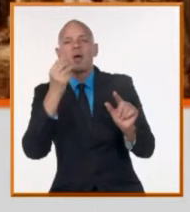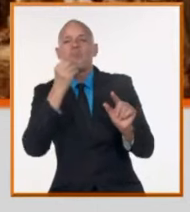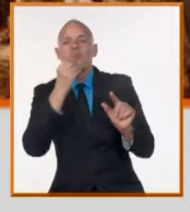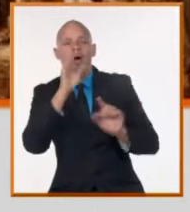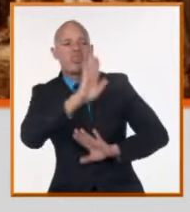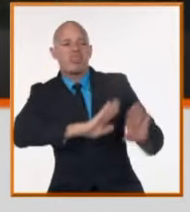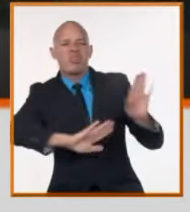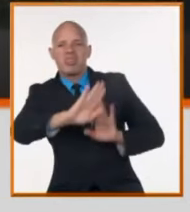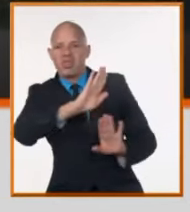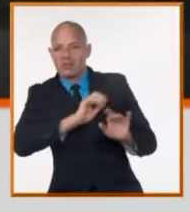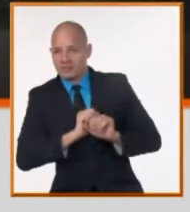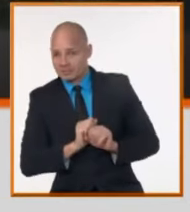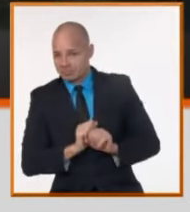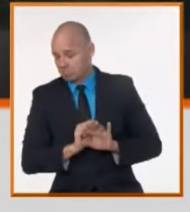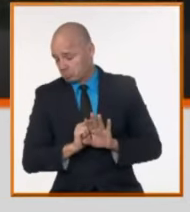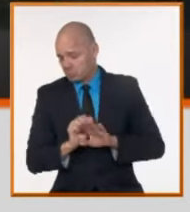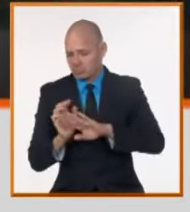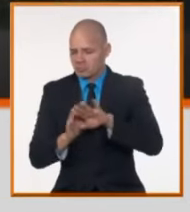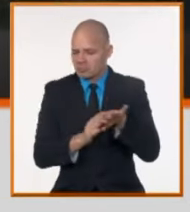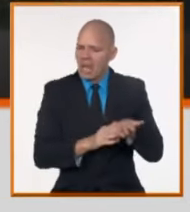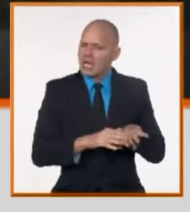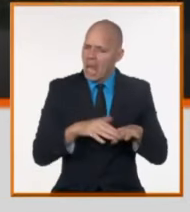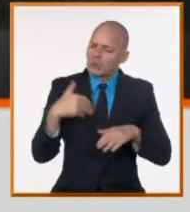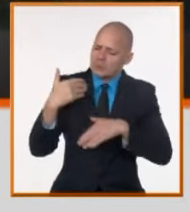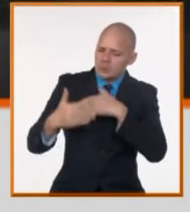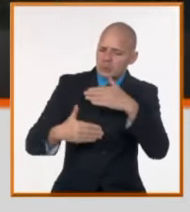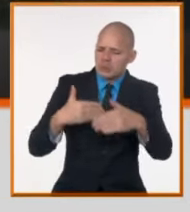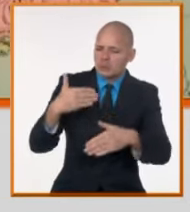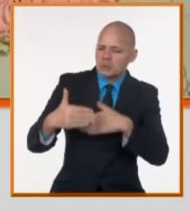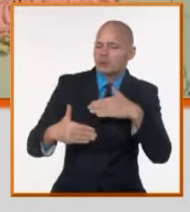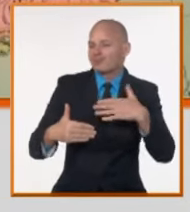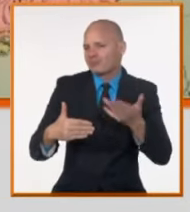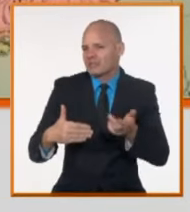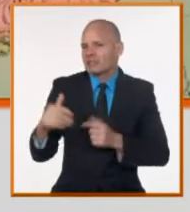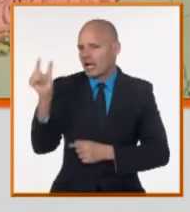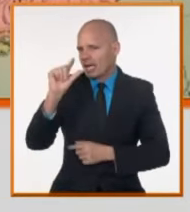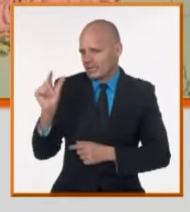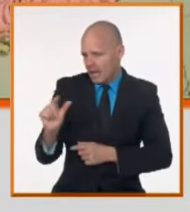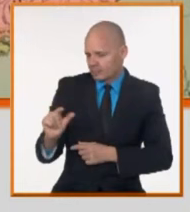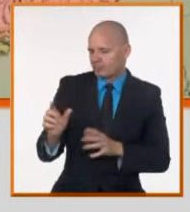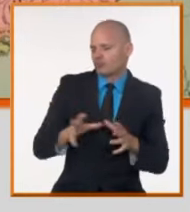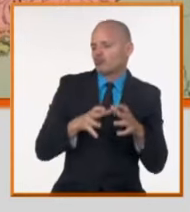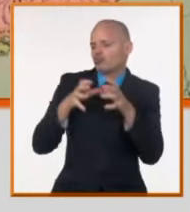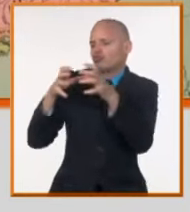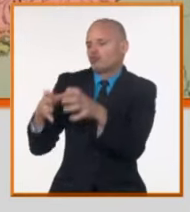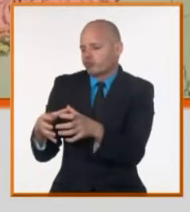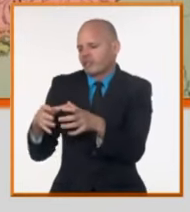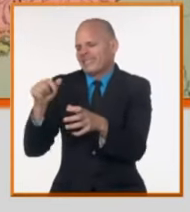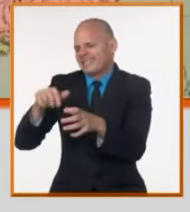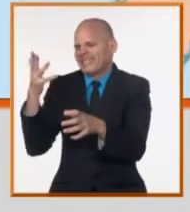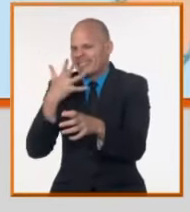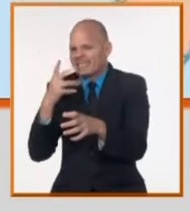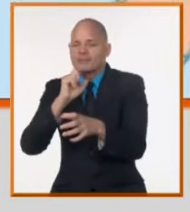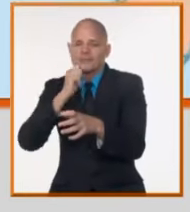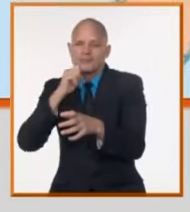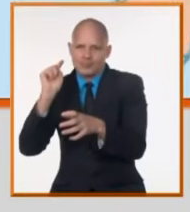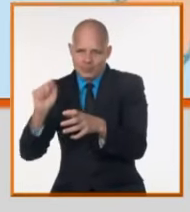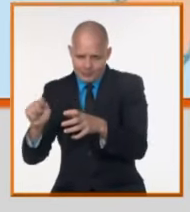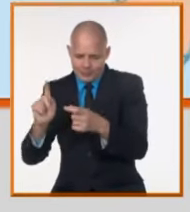que decidían los destinos del mundo, Gran Bretaña, Francia y una alianza, se llamaba la Triple Alianza, que eran